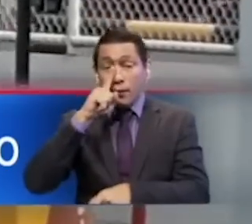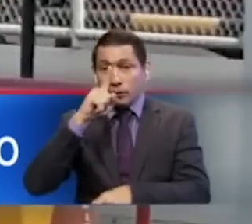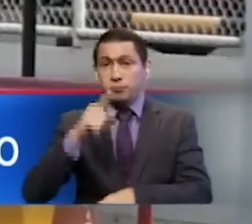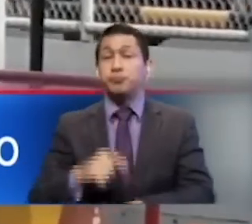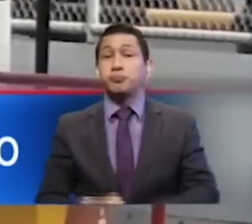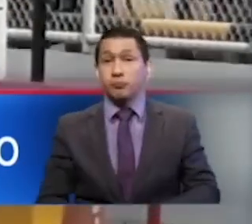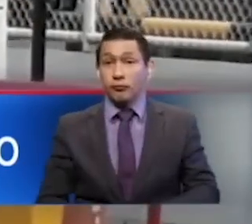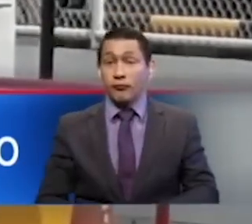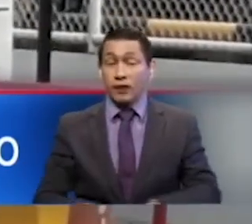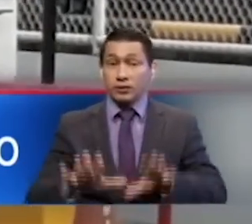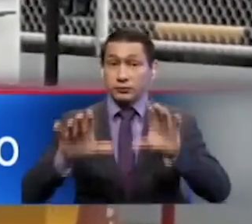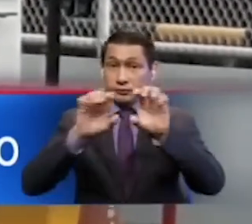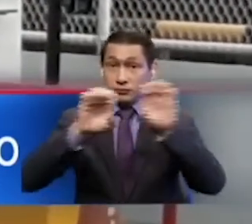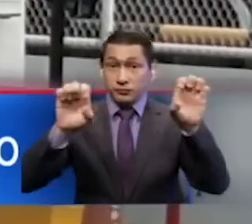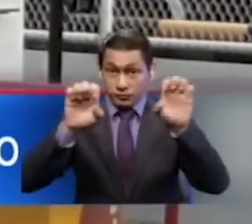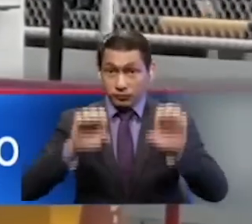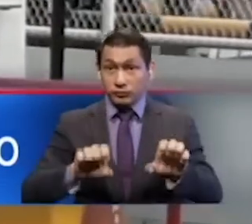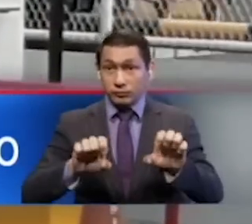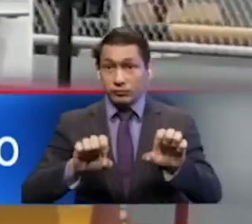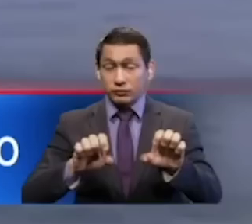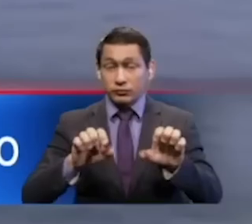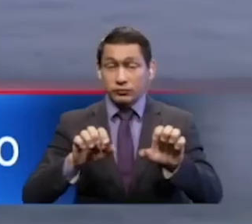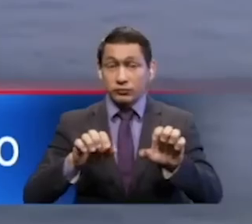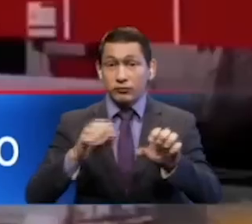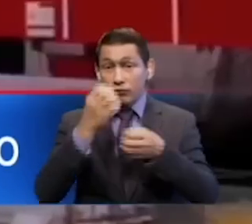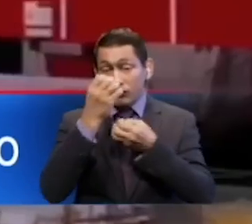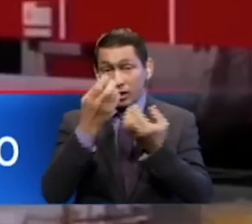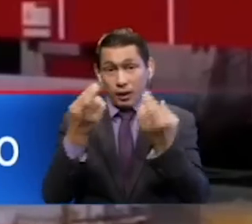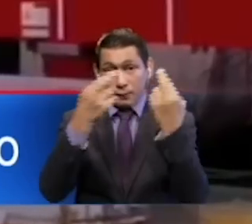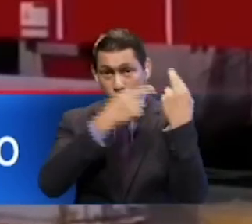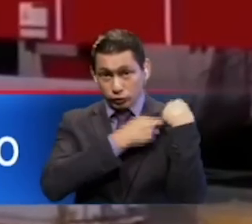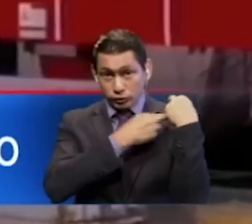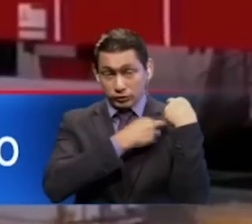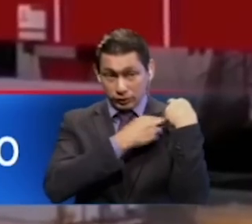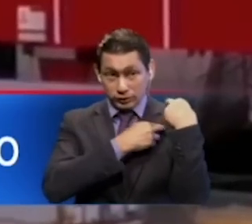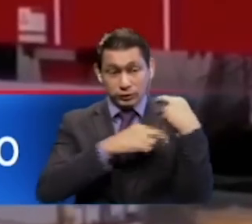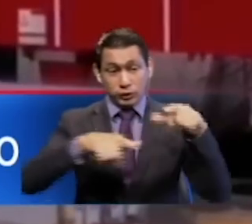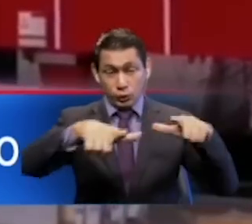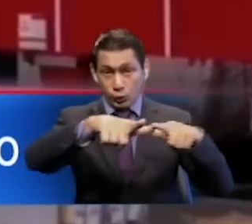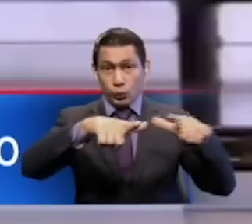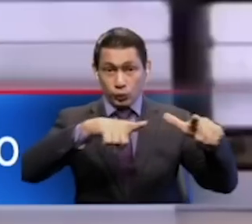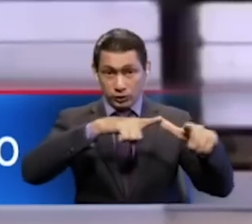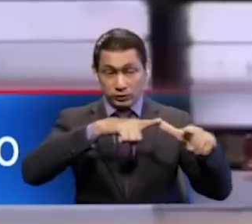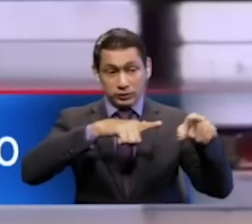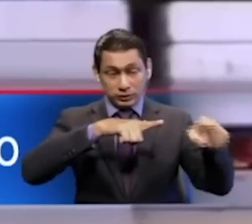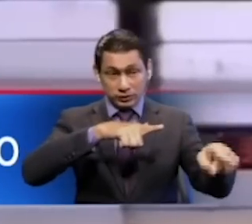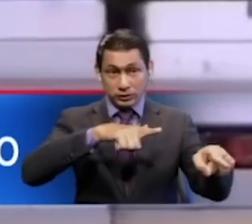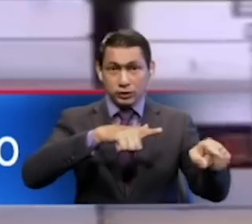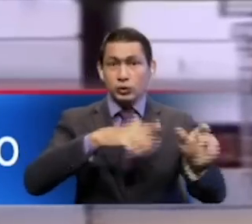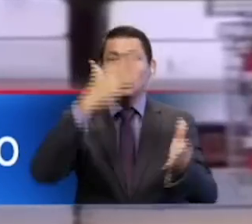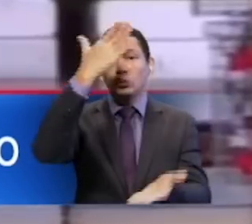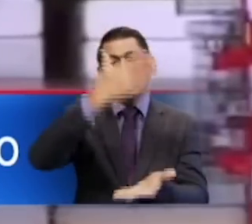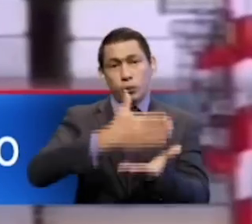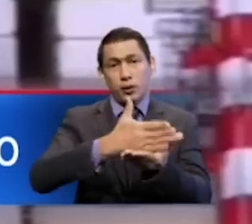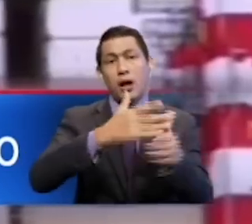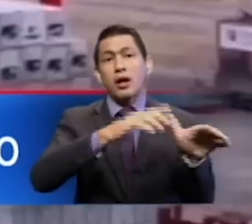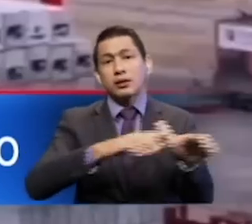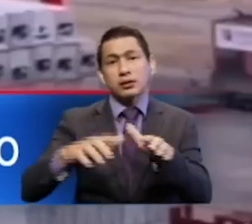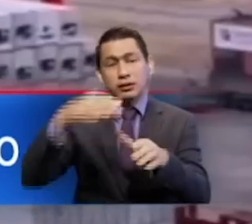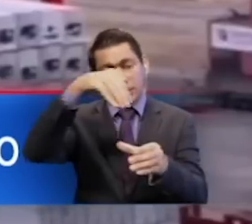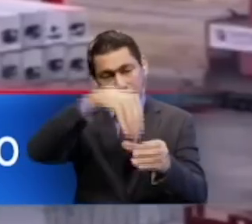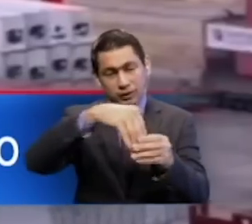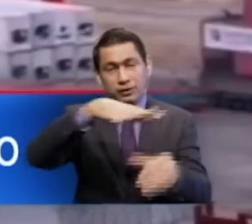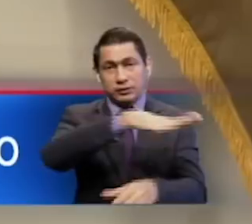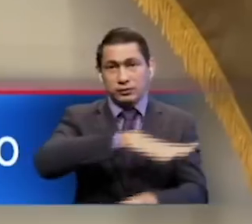causado que la empresa, en respuesta a este incidente, ha activado sus protocolos de seguridad y suspendido temporalmente sus actividades en